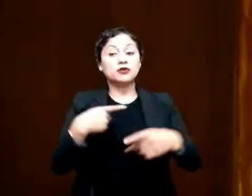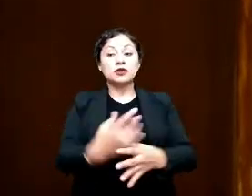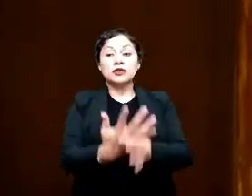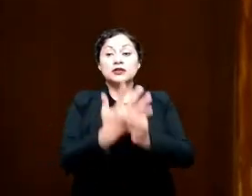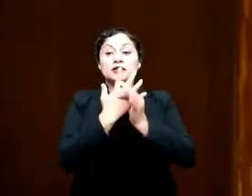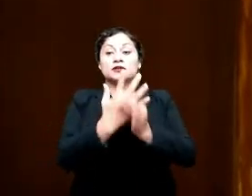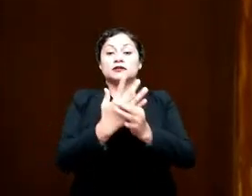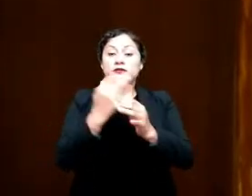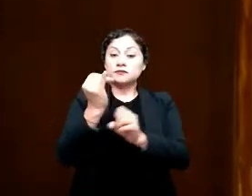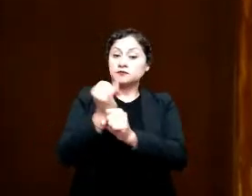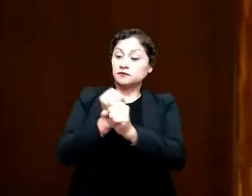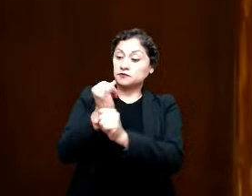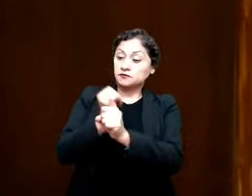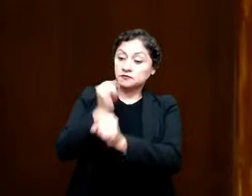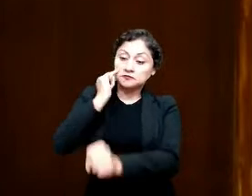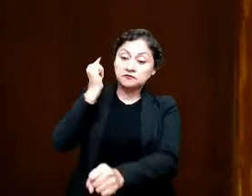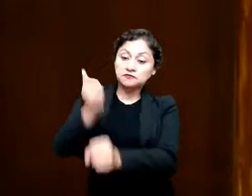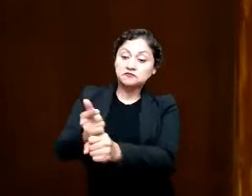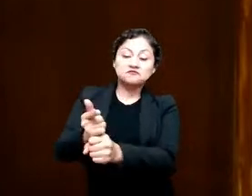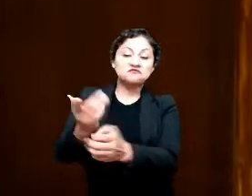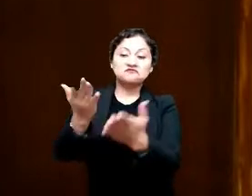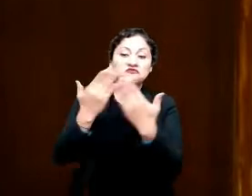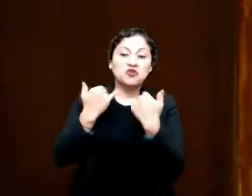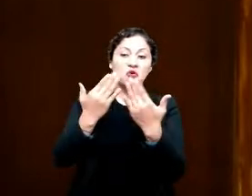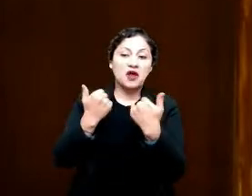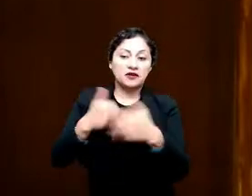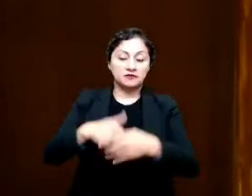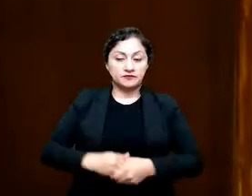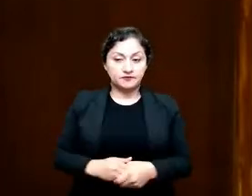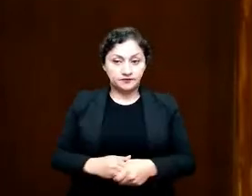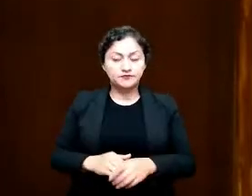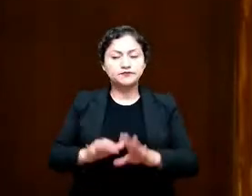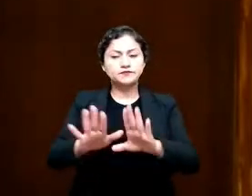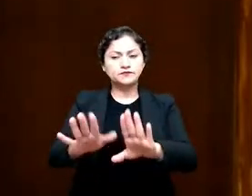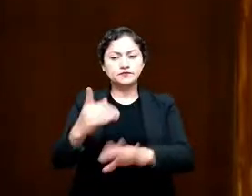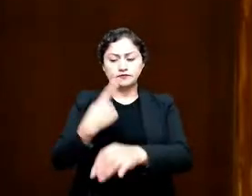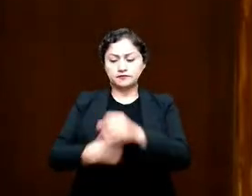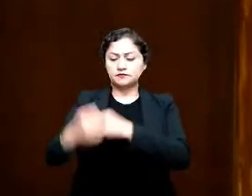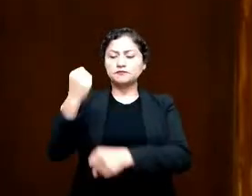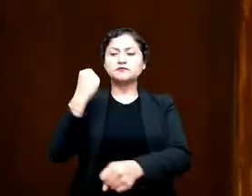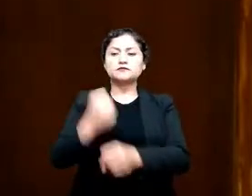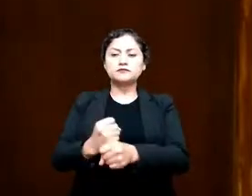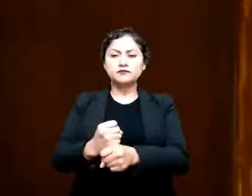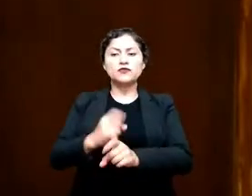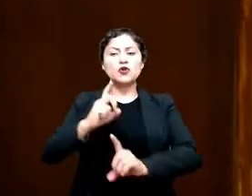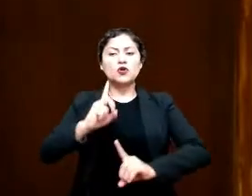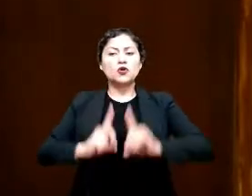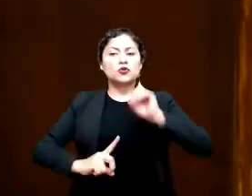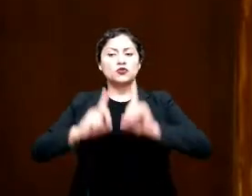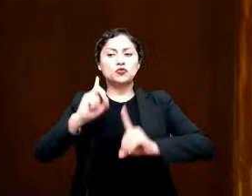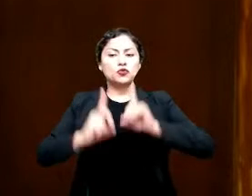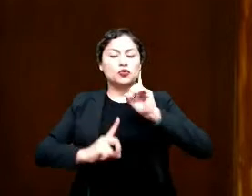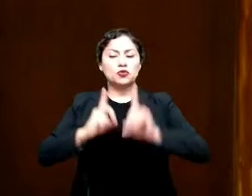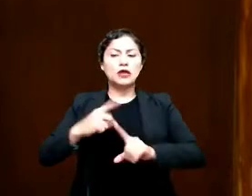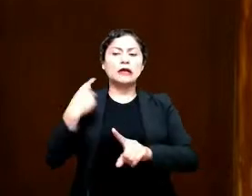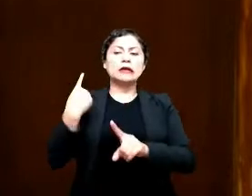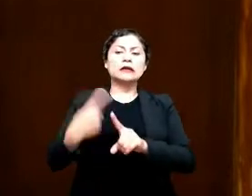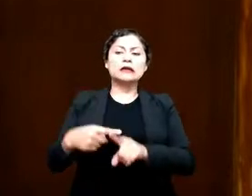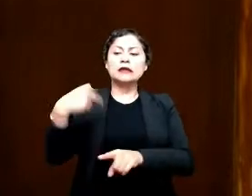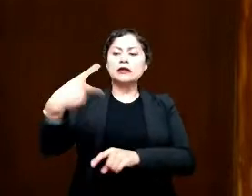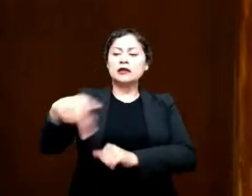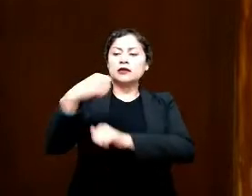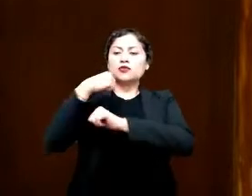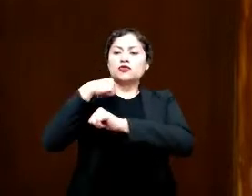existe. El año pasado se cuestionó a quién ocupaba su cargo sobre la presencia tan